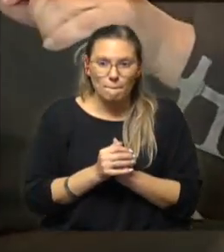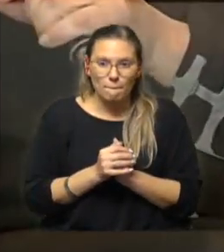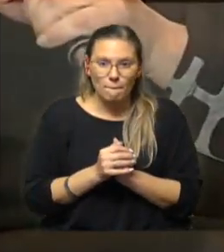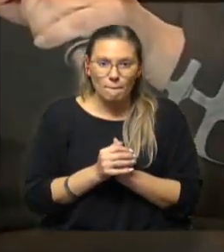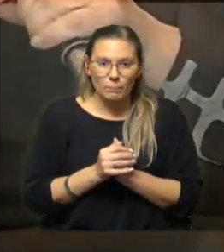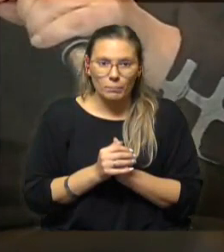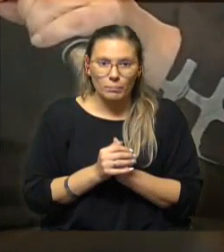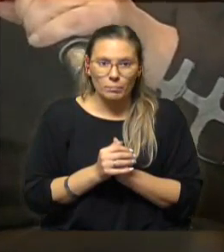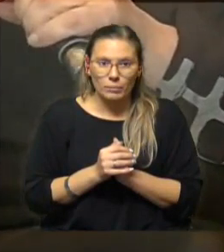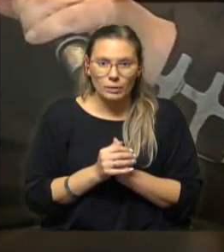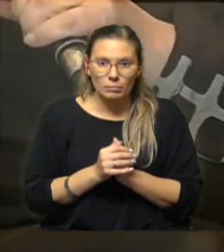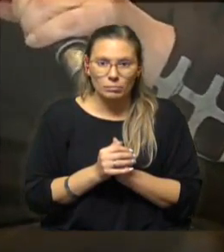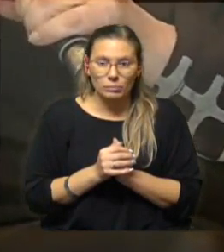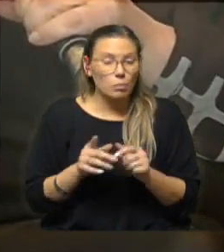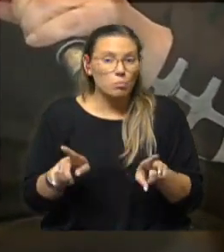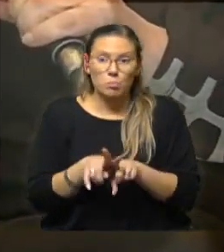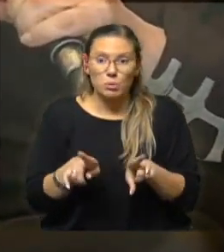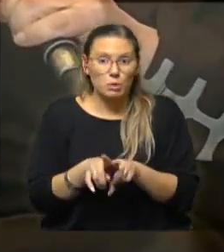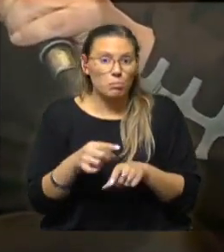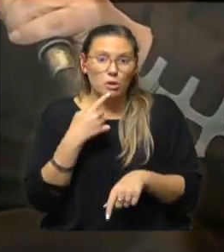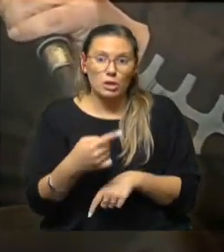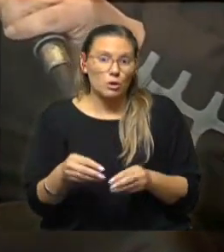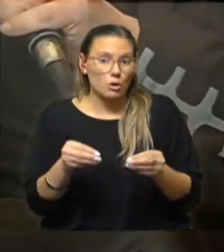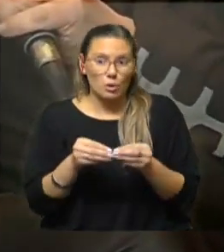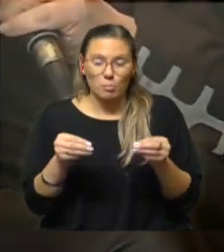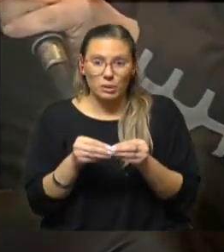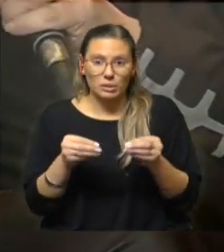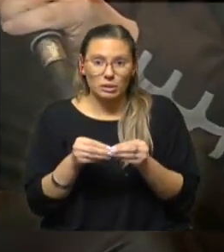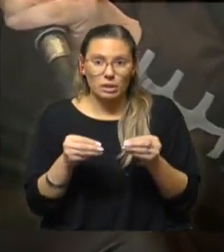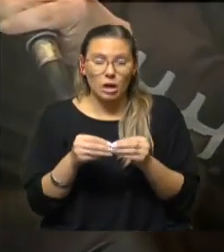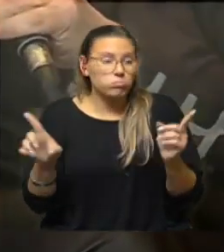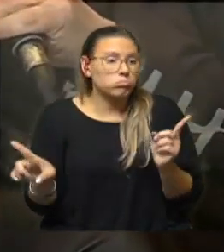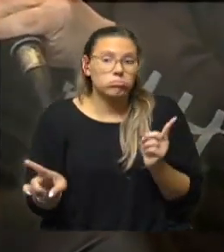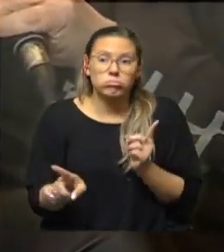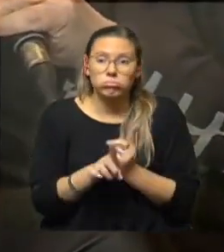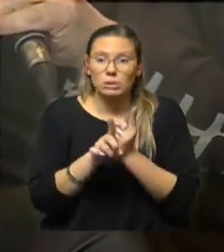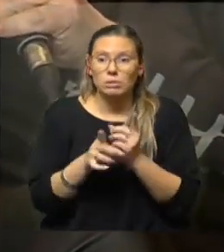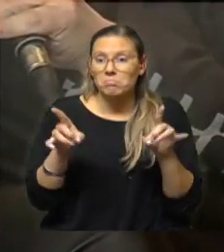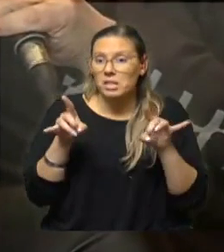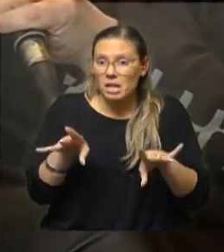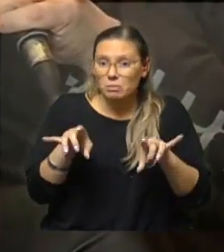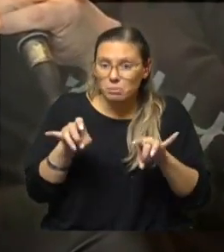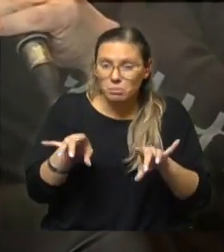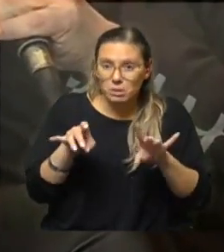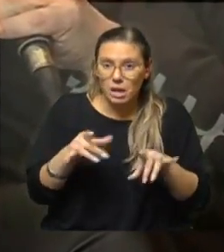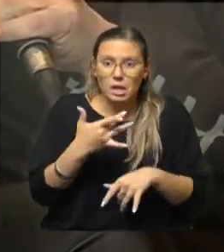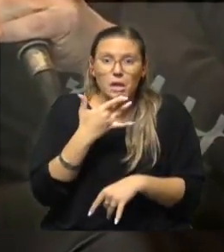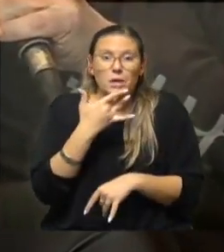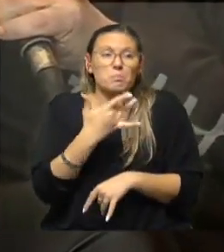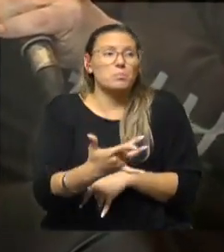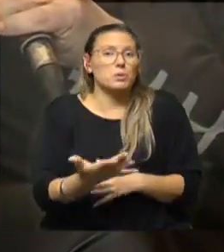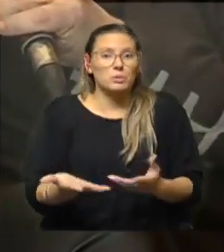Fue tal cual lo dijo María, ¿no? Fue un encuentro espontáneo,